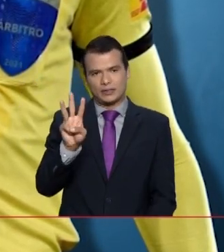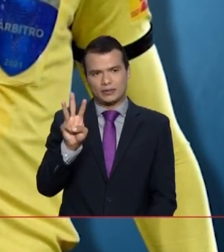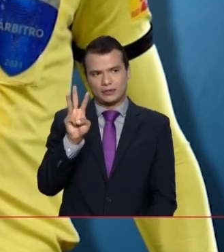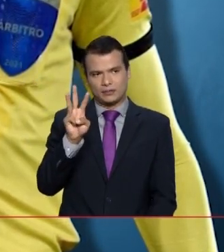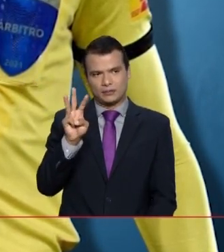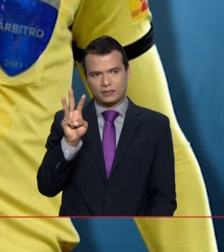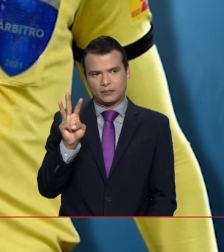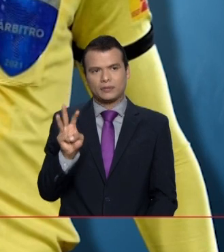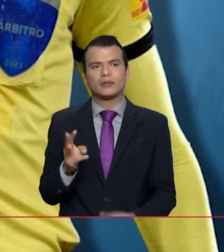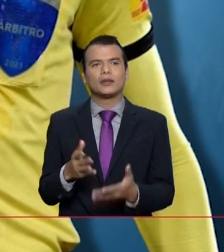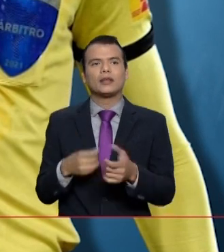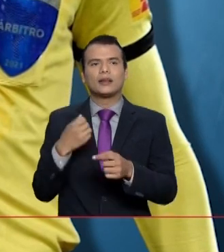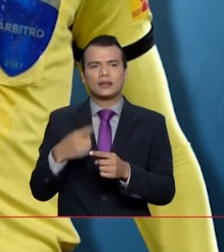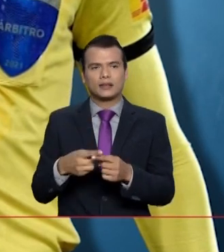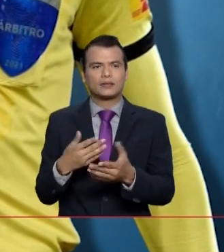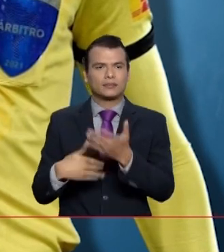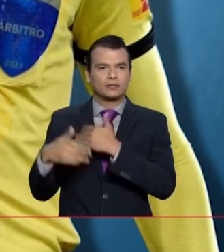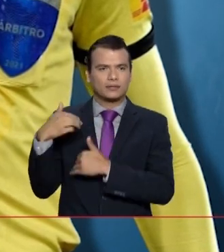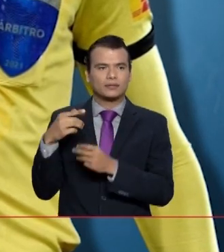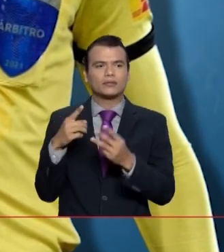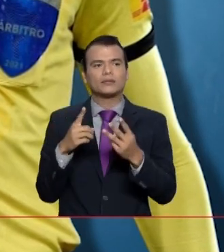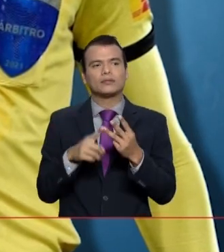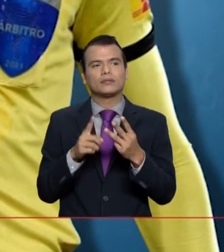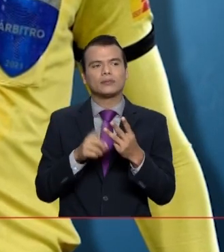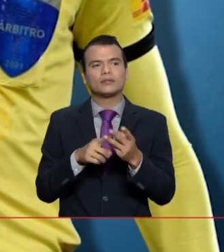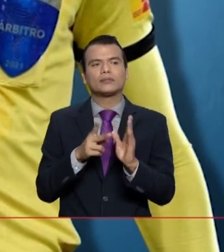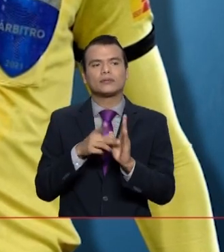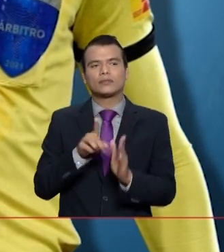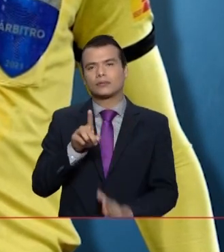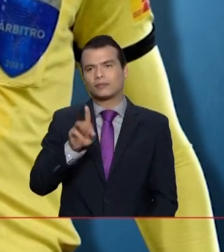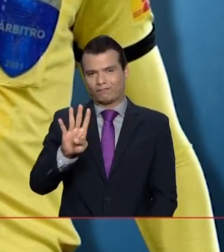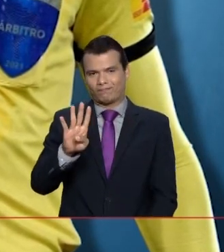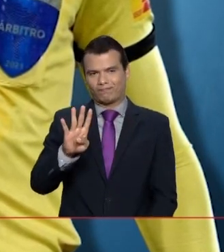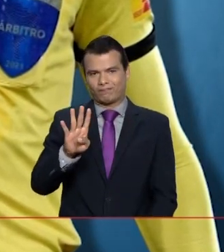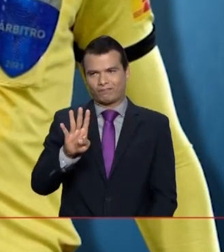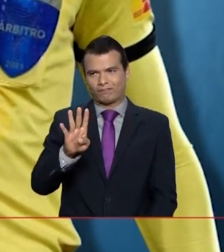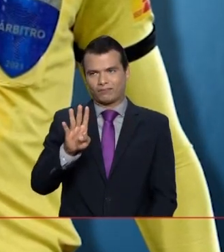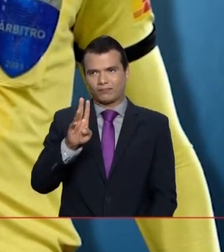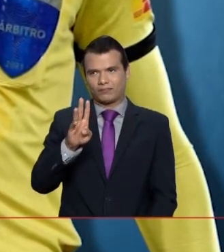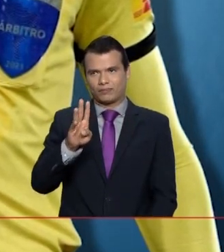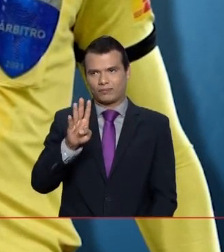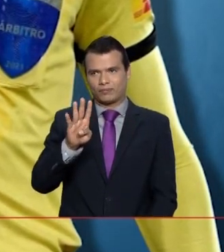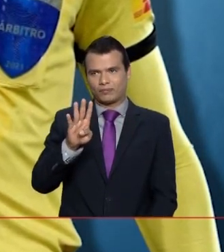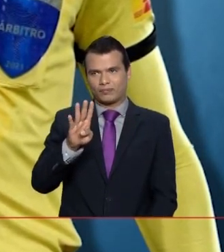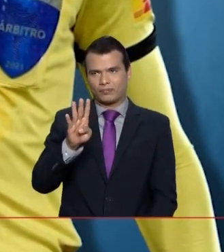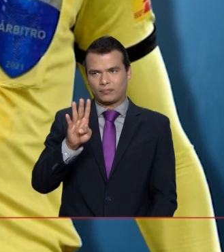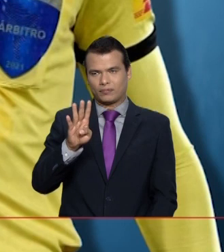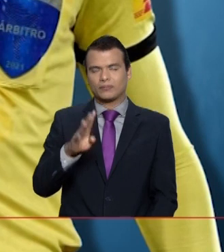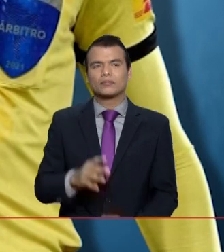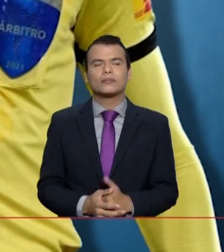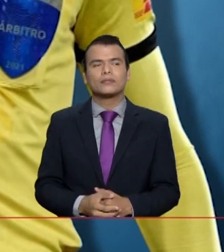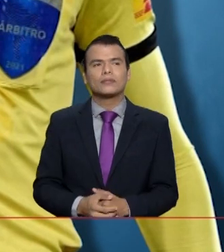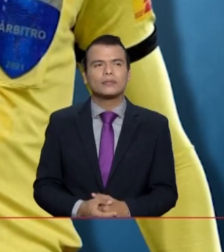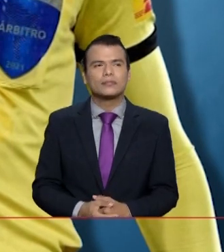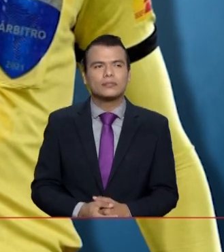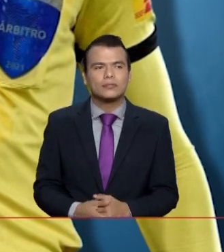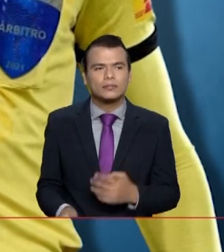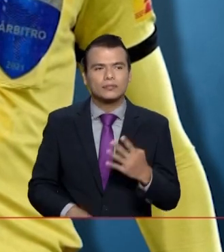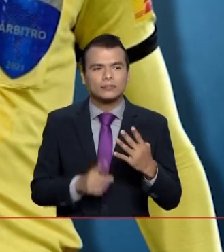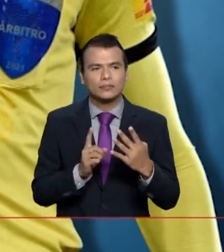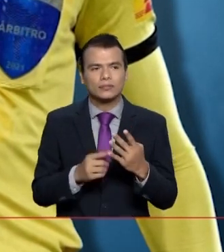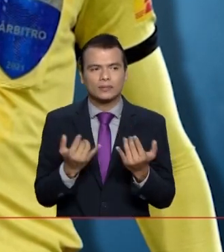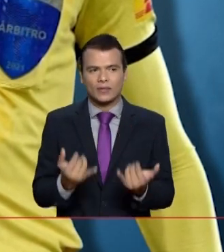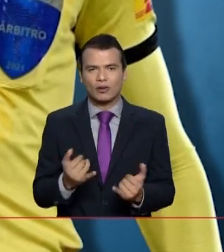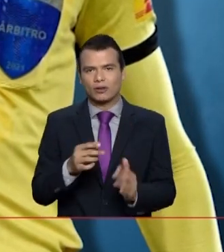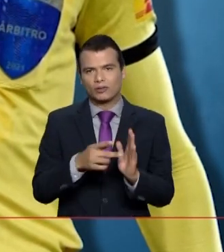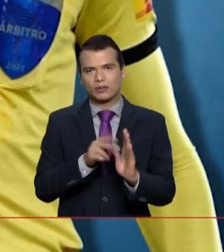Mineiro y Olimpia quedó ese partido 2-0. En el 2014 con Nacional un empate 1-1 con San Lorenzo. Y